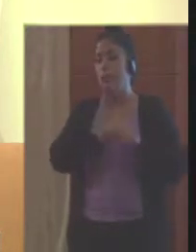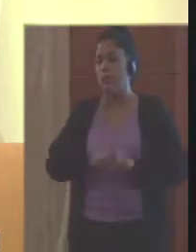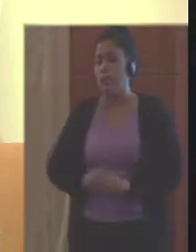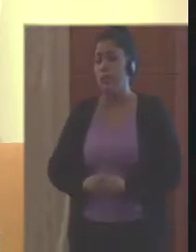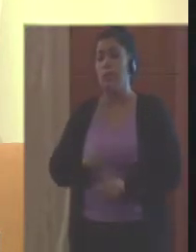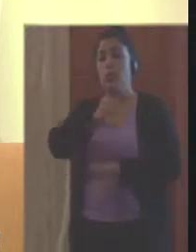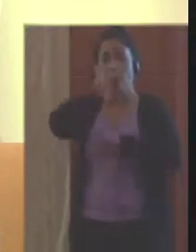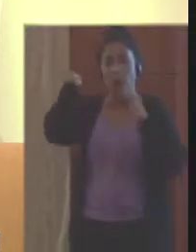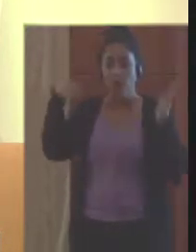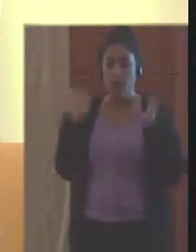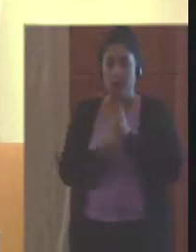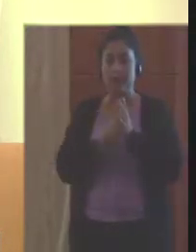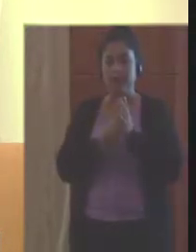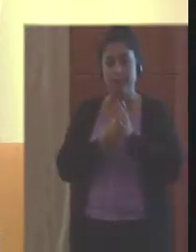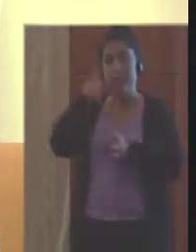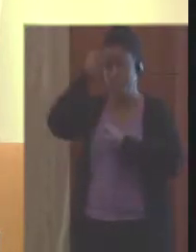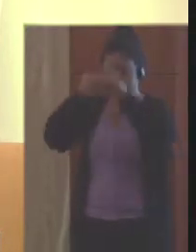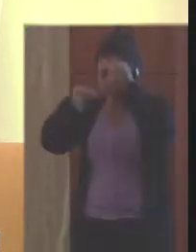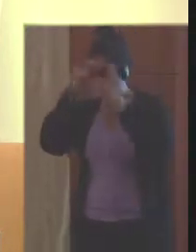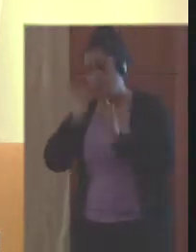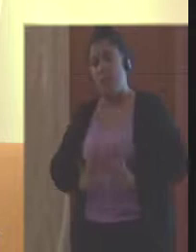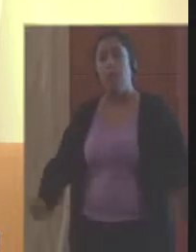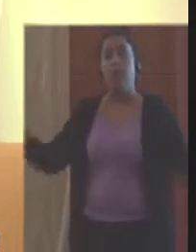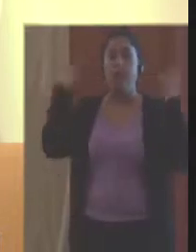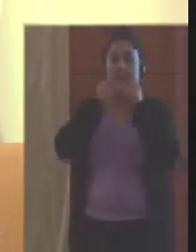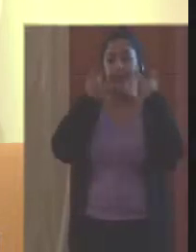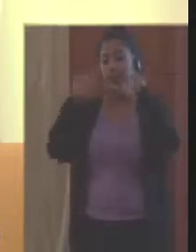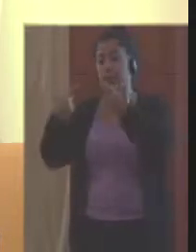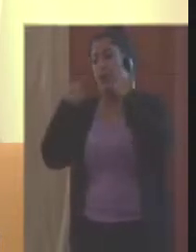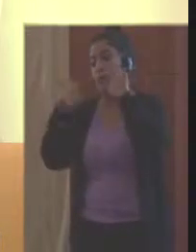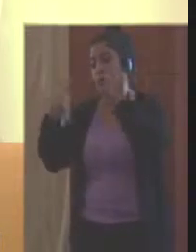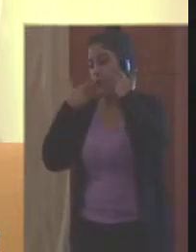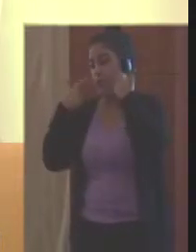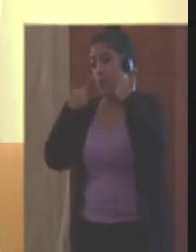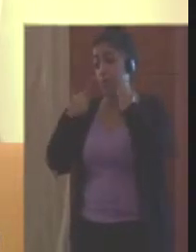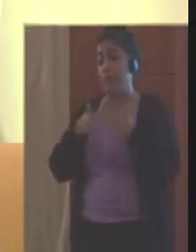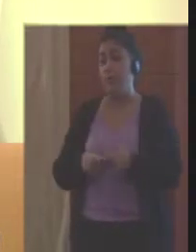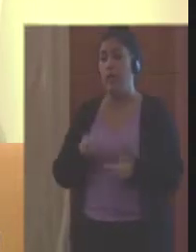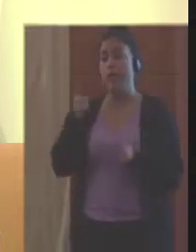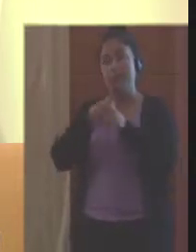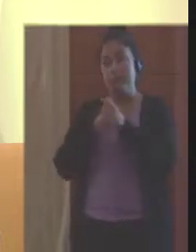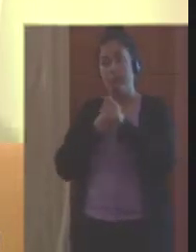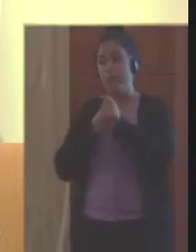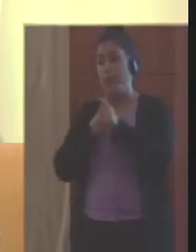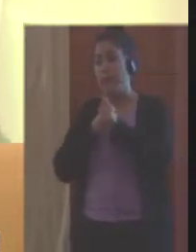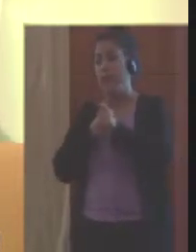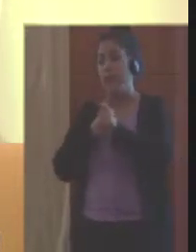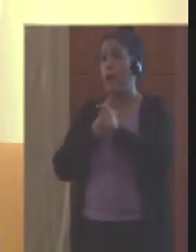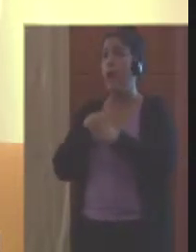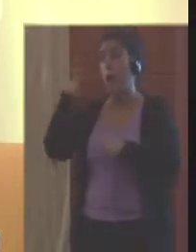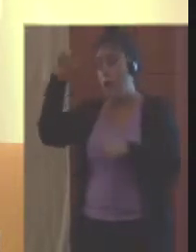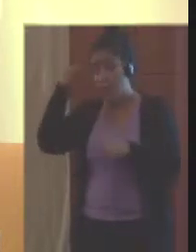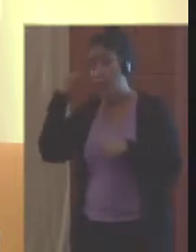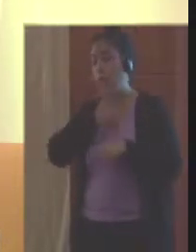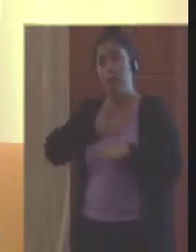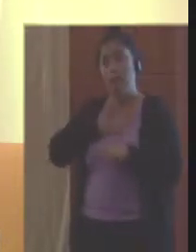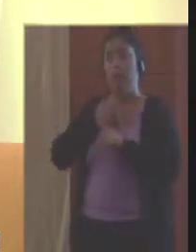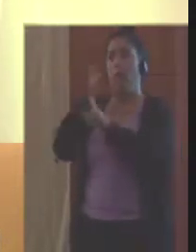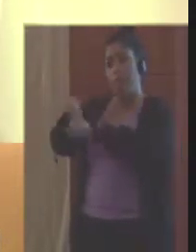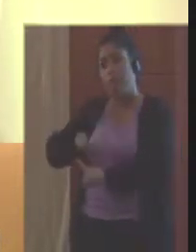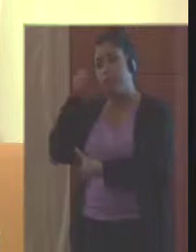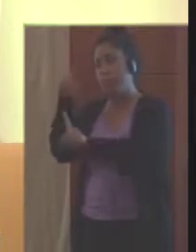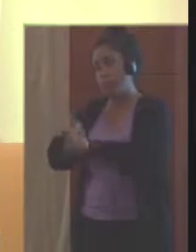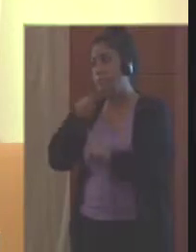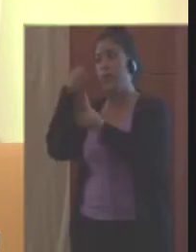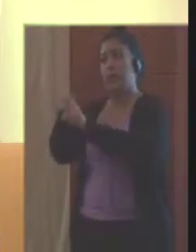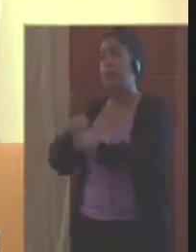siendo concientizadas en todo lo que tiene que ver con exigir a los gobiernos, pero también ser parte de la